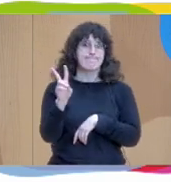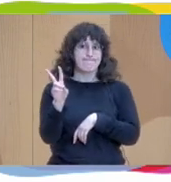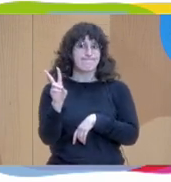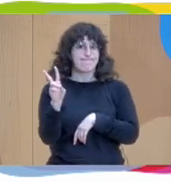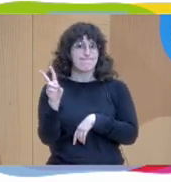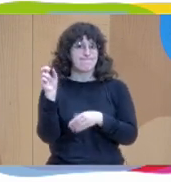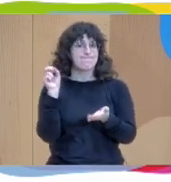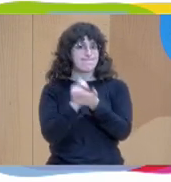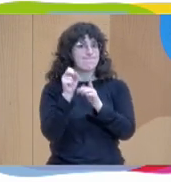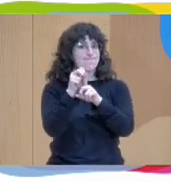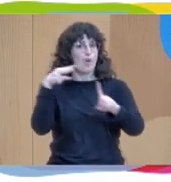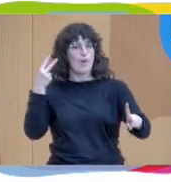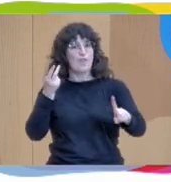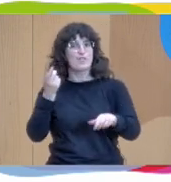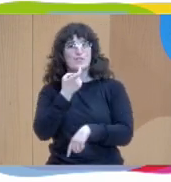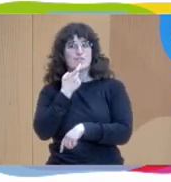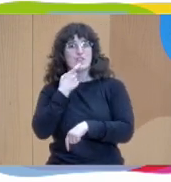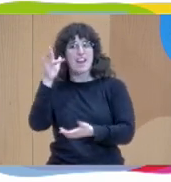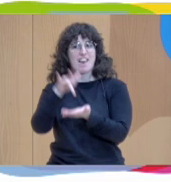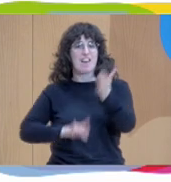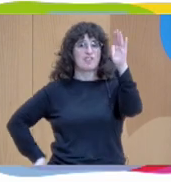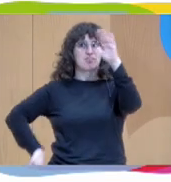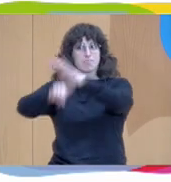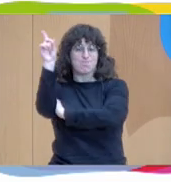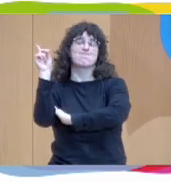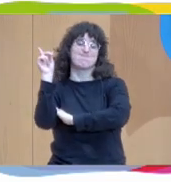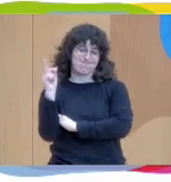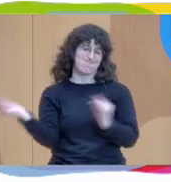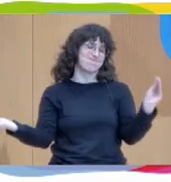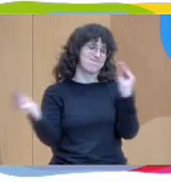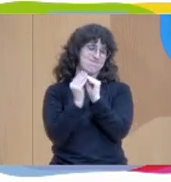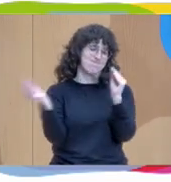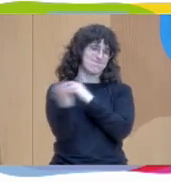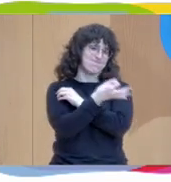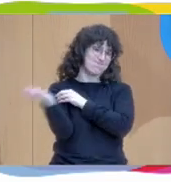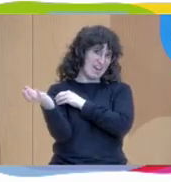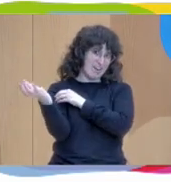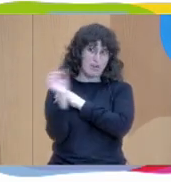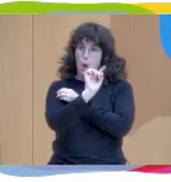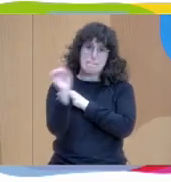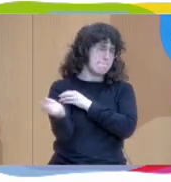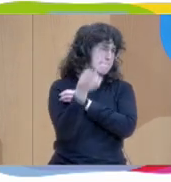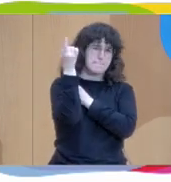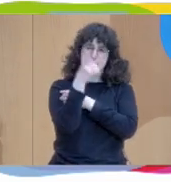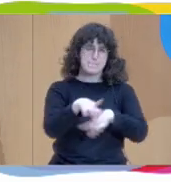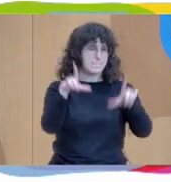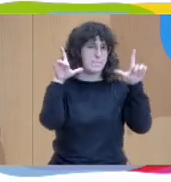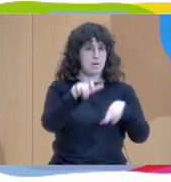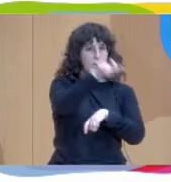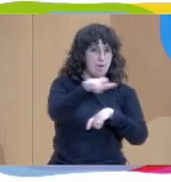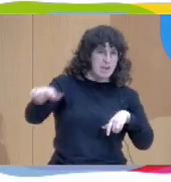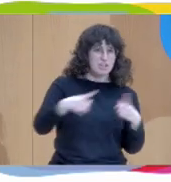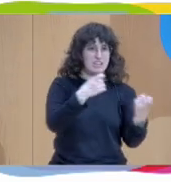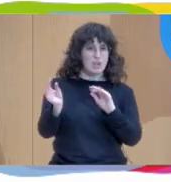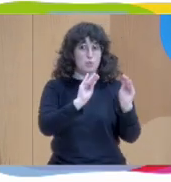forma que vimos que precisamente la perspectiva desarrollada en Finlandia encajaba perfectamente con esto primero son las personas y sus necesidades las dificultades de estas se dan en